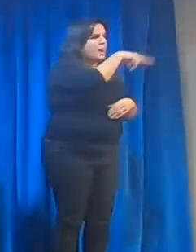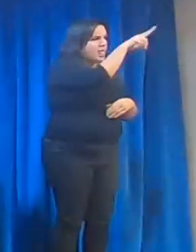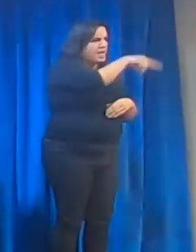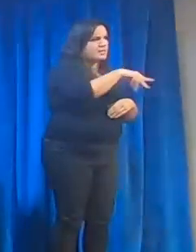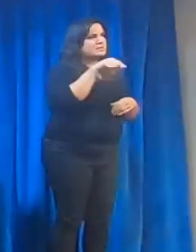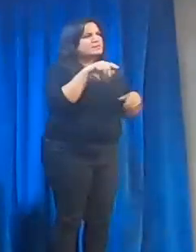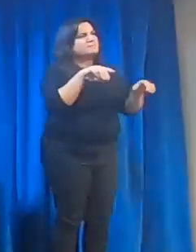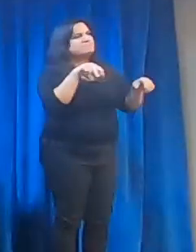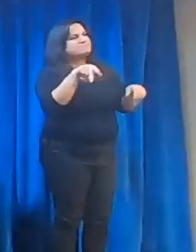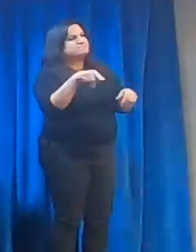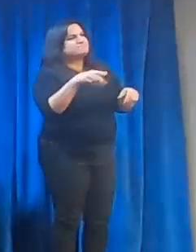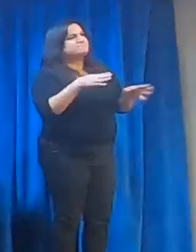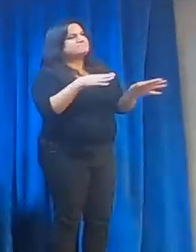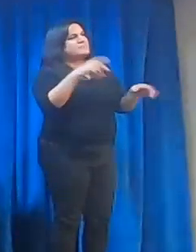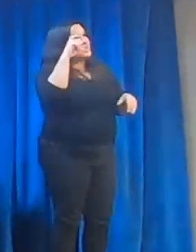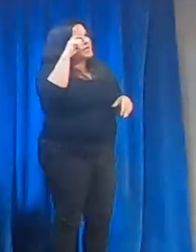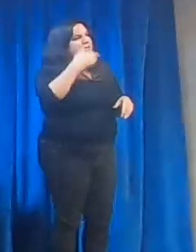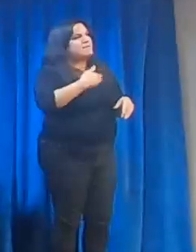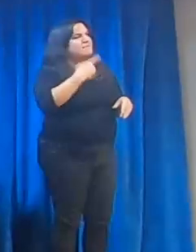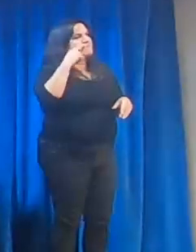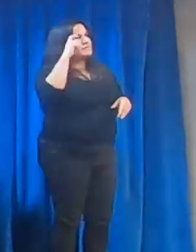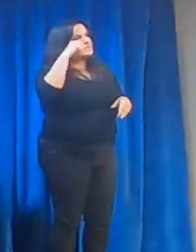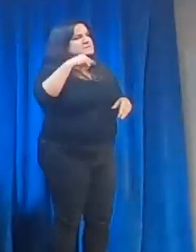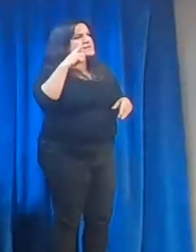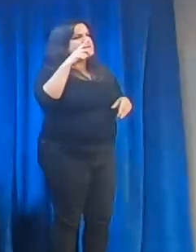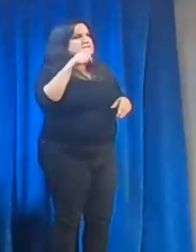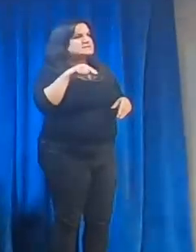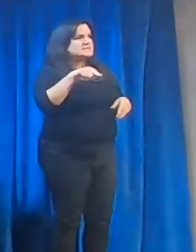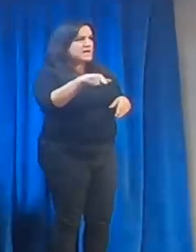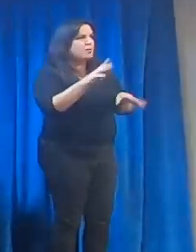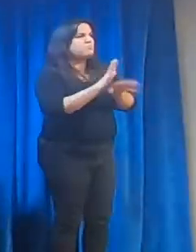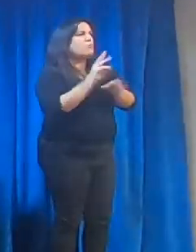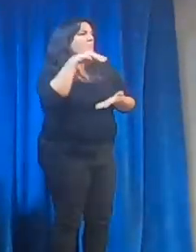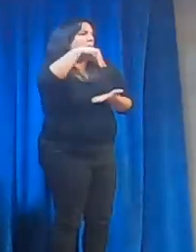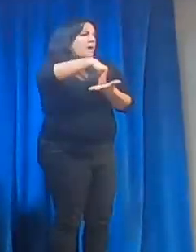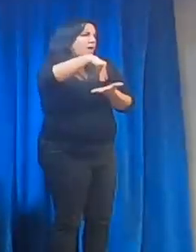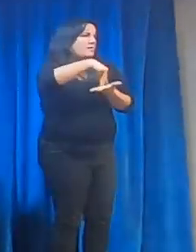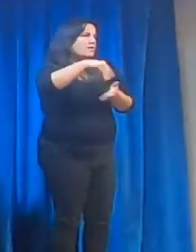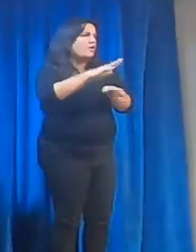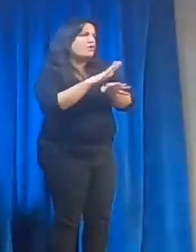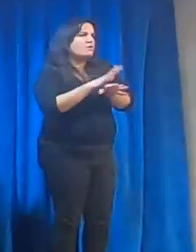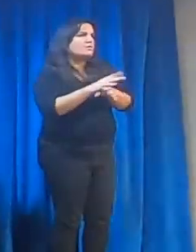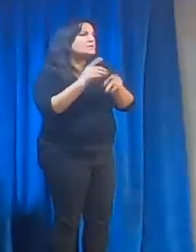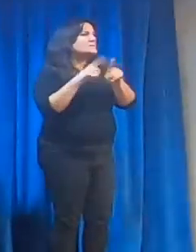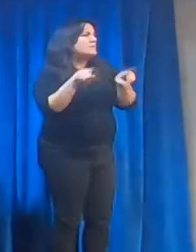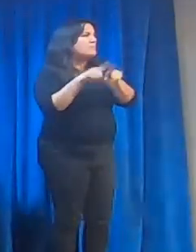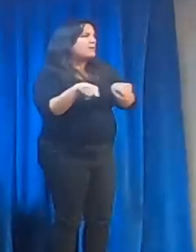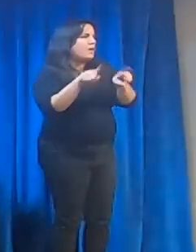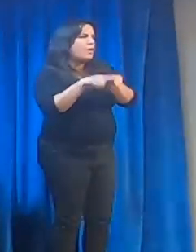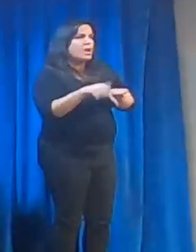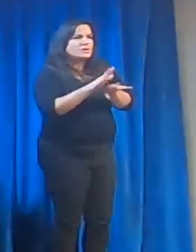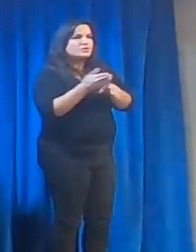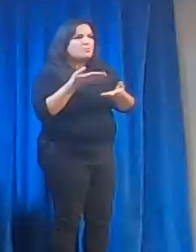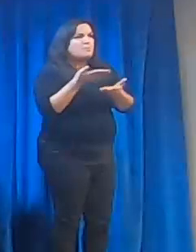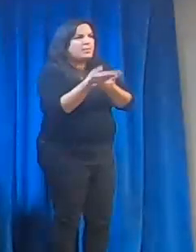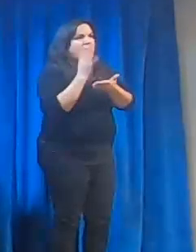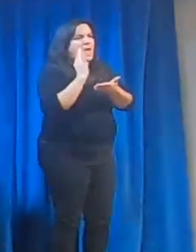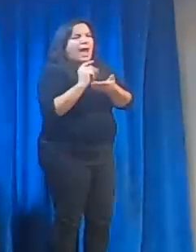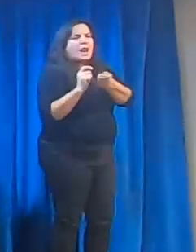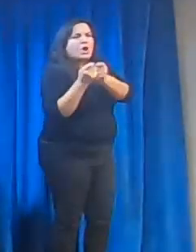el McDonald's. Se coloca la misma carne en el mismo lugar, con el mismo sabor. Yo no puedo decir, hacérmela un poquito más cocida,